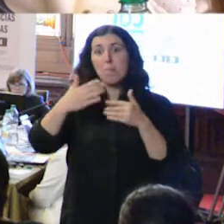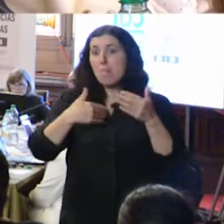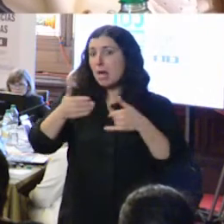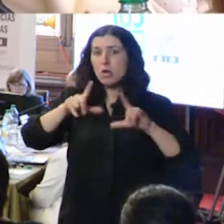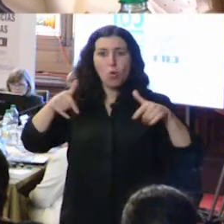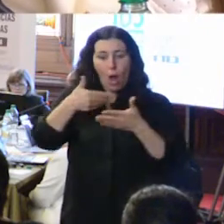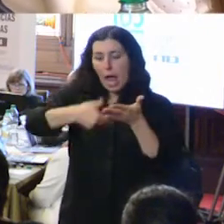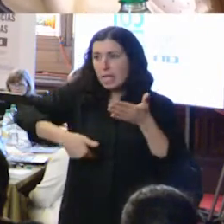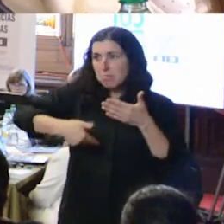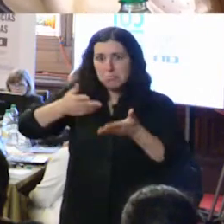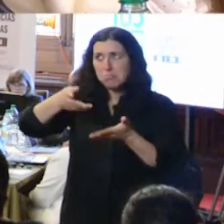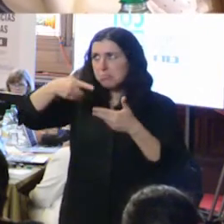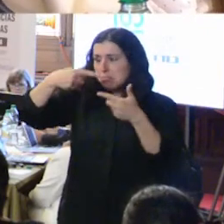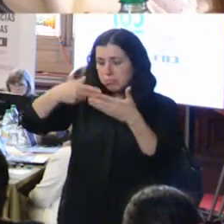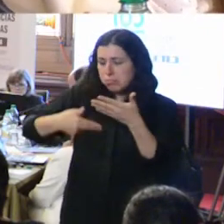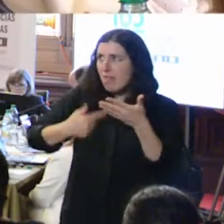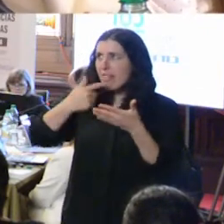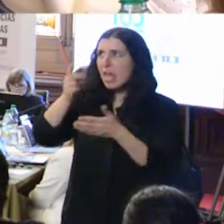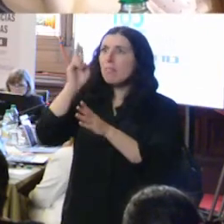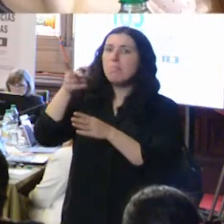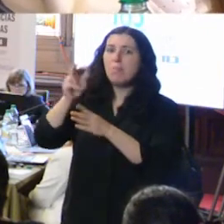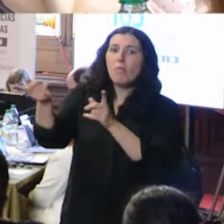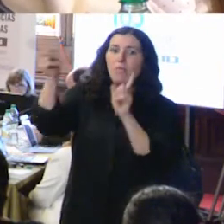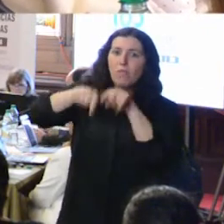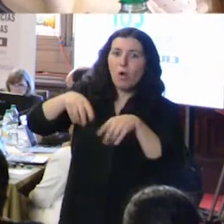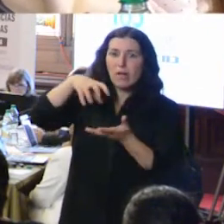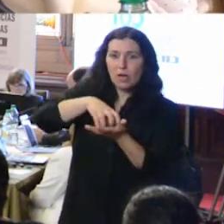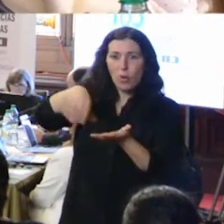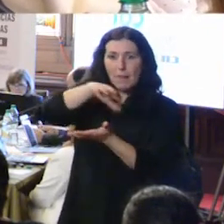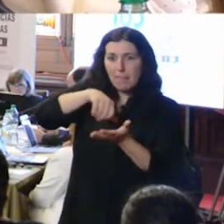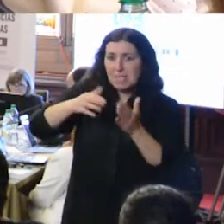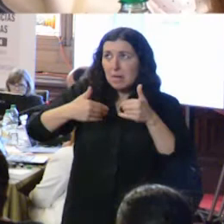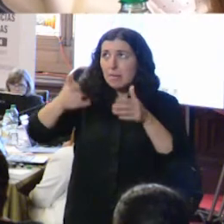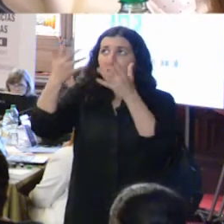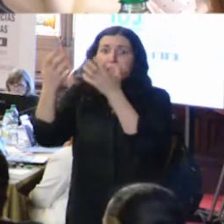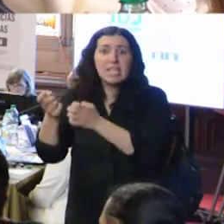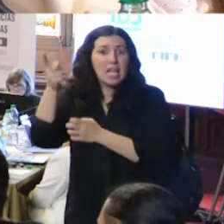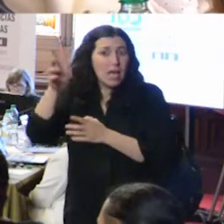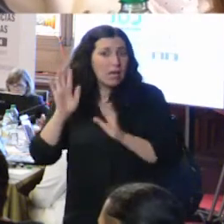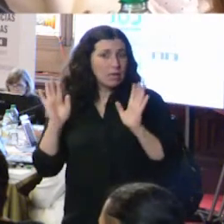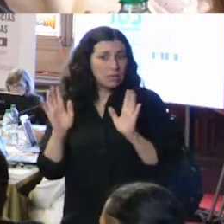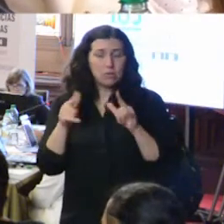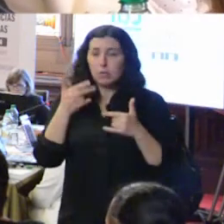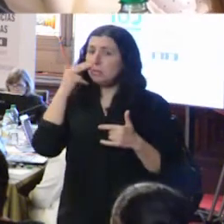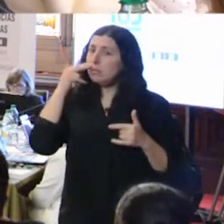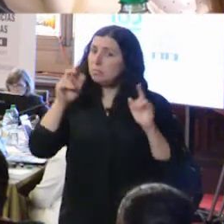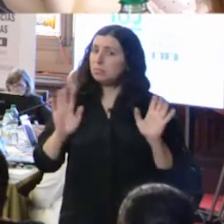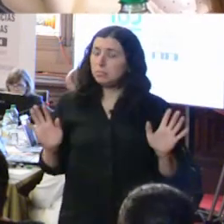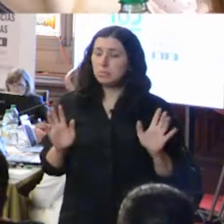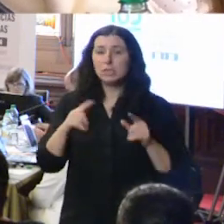medida para impedirle la vuelta a Panamá en caso que así lo estimara ella pertinente. En el